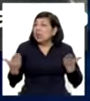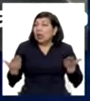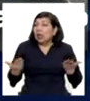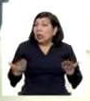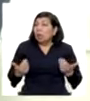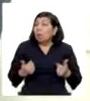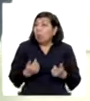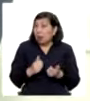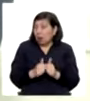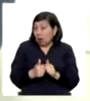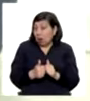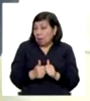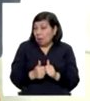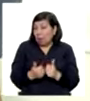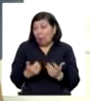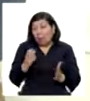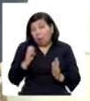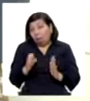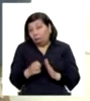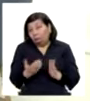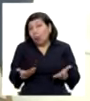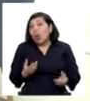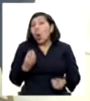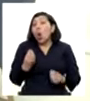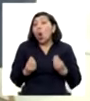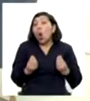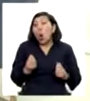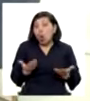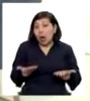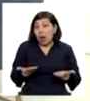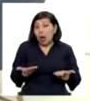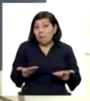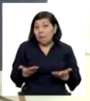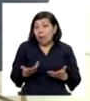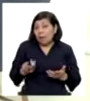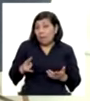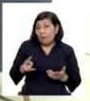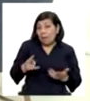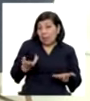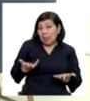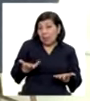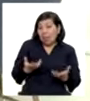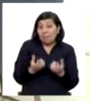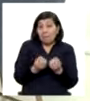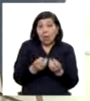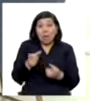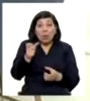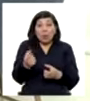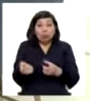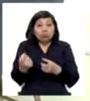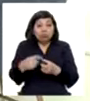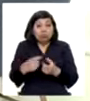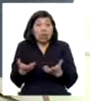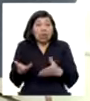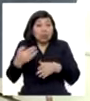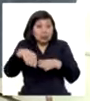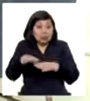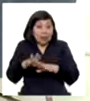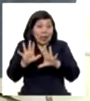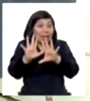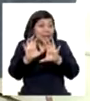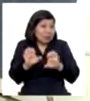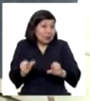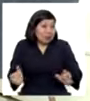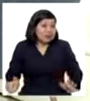qué tan variadas son, digamos? ¿Y cómo ha ido, incluso me imagino, incrementándose la cantidad de postulantes o participantes de